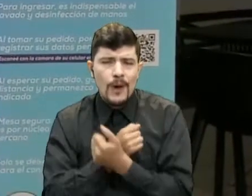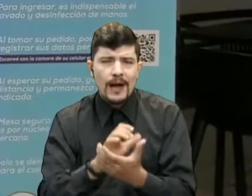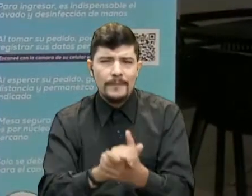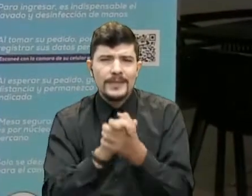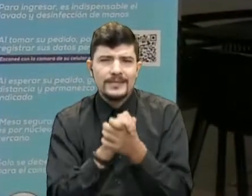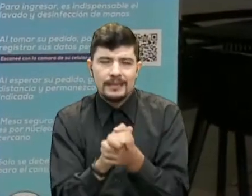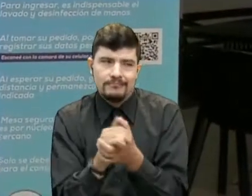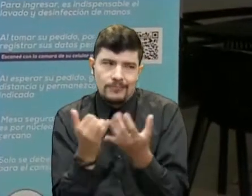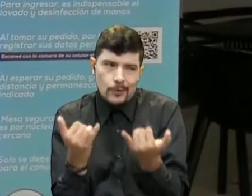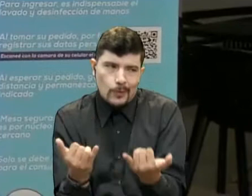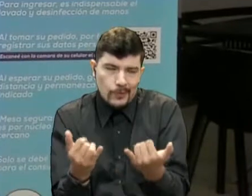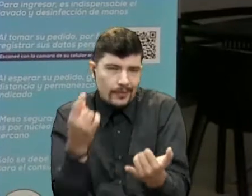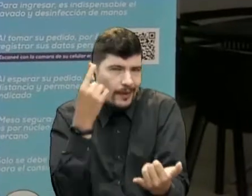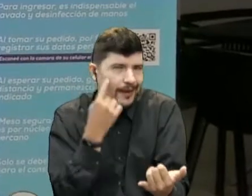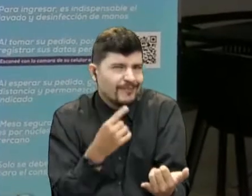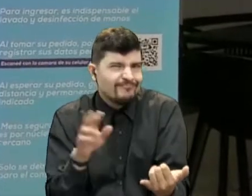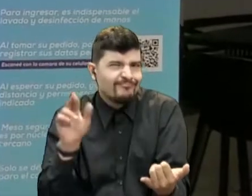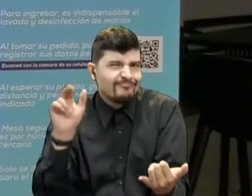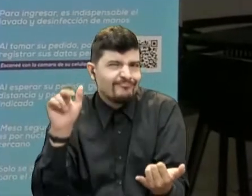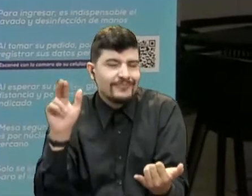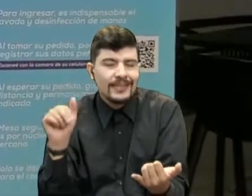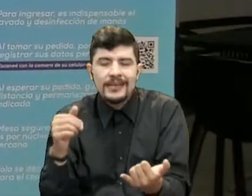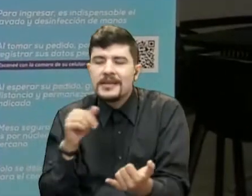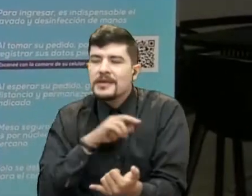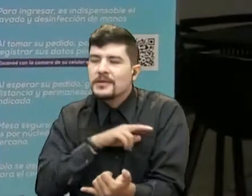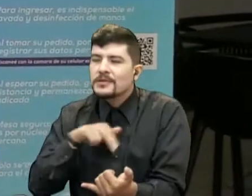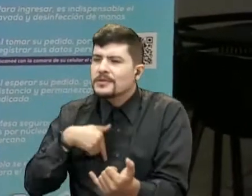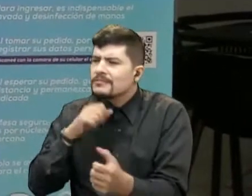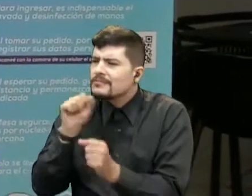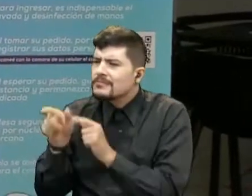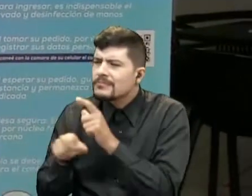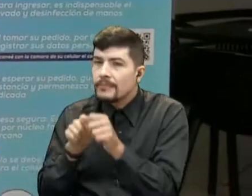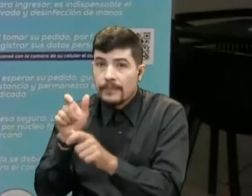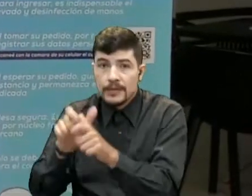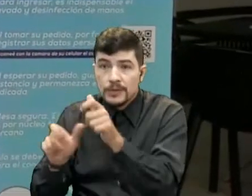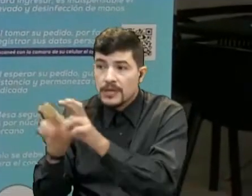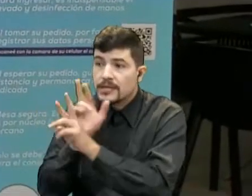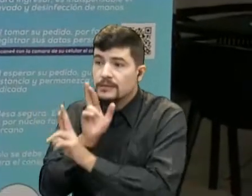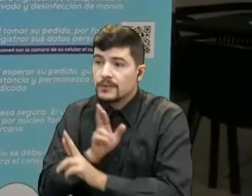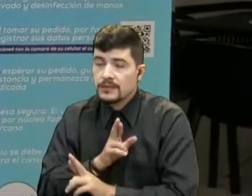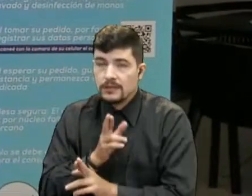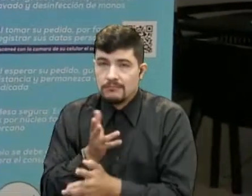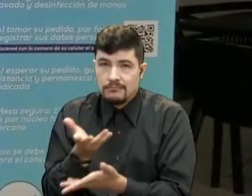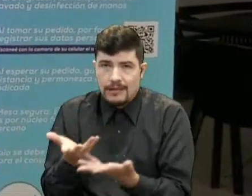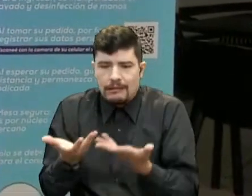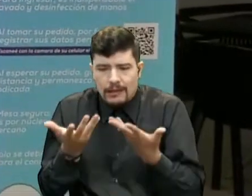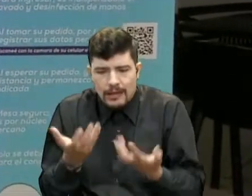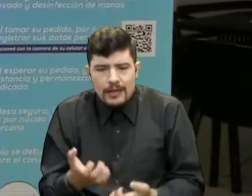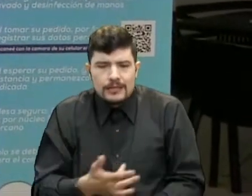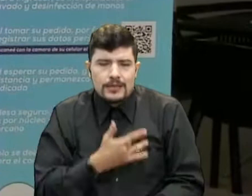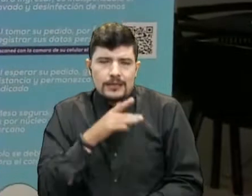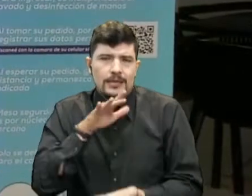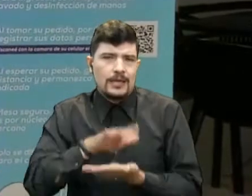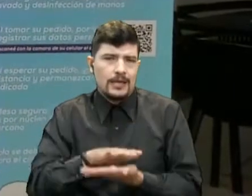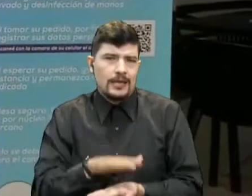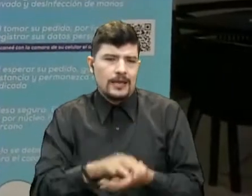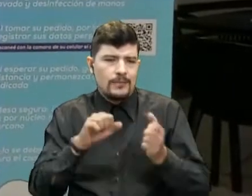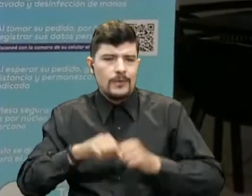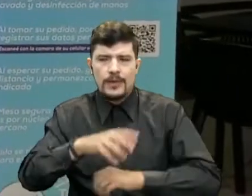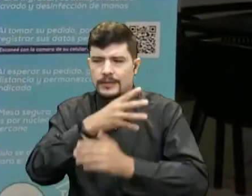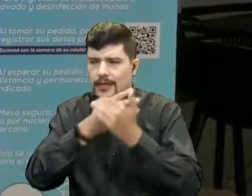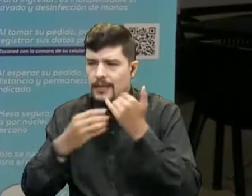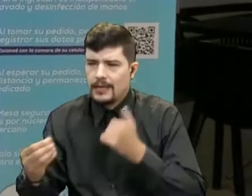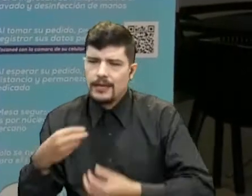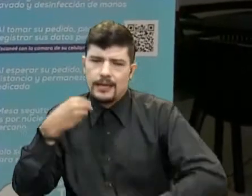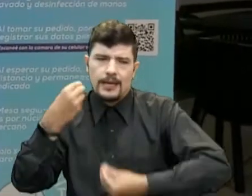hemos podido pues, dialogar con las personas, porque pues dicen ellos que pues, quisieran tener más tranquilidad para poder salir, para poder hacer,